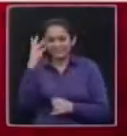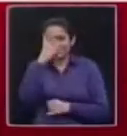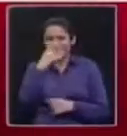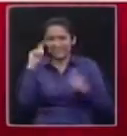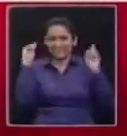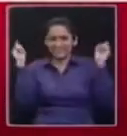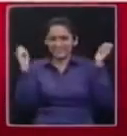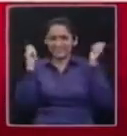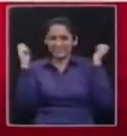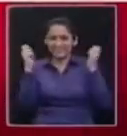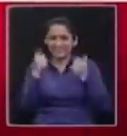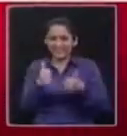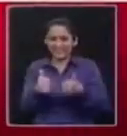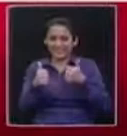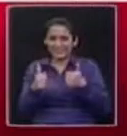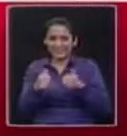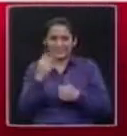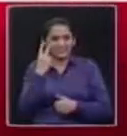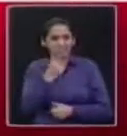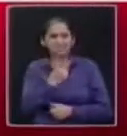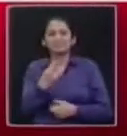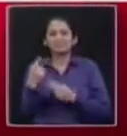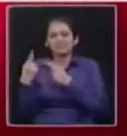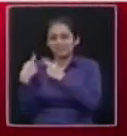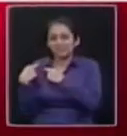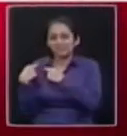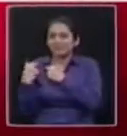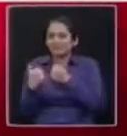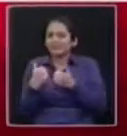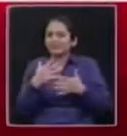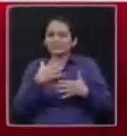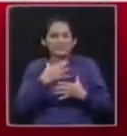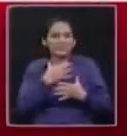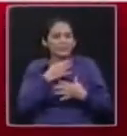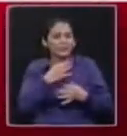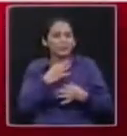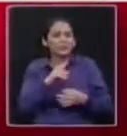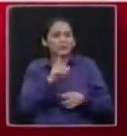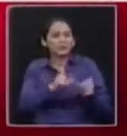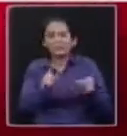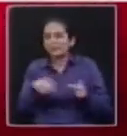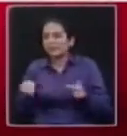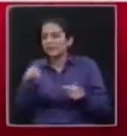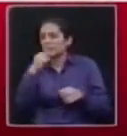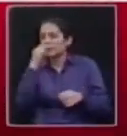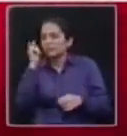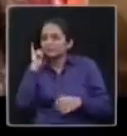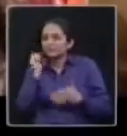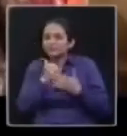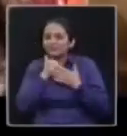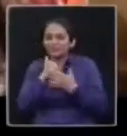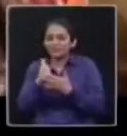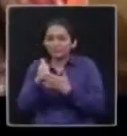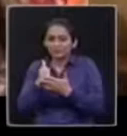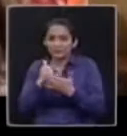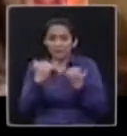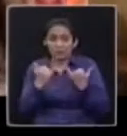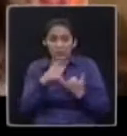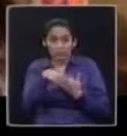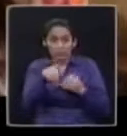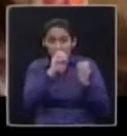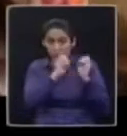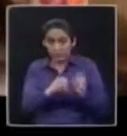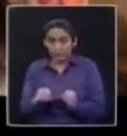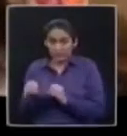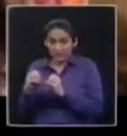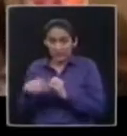Niño. Definitivamente se ve ese compromiso, esa ayuda social que es tan importante. Yo quiero felicitar a los que organizan esta fundación